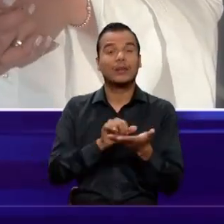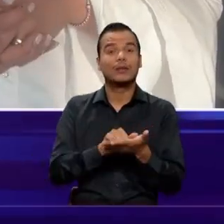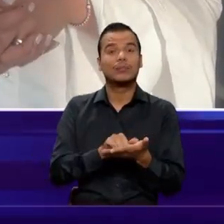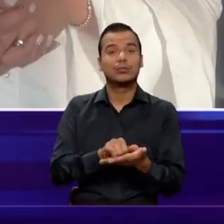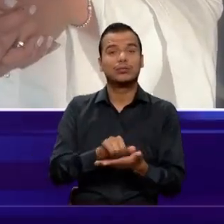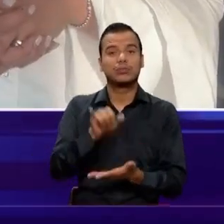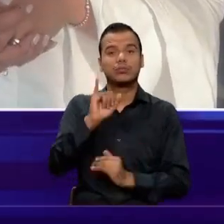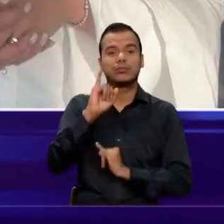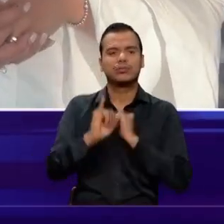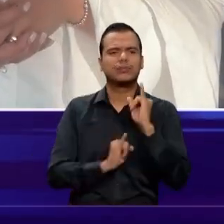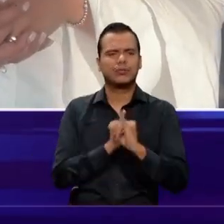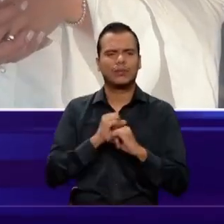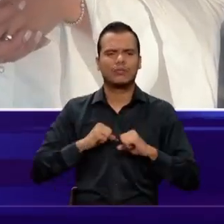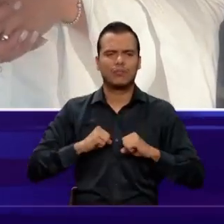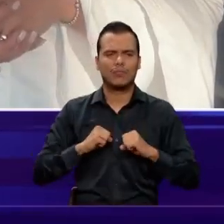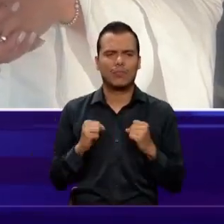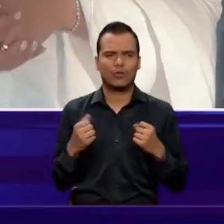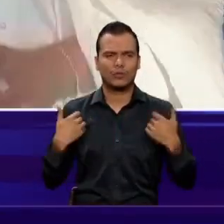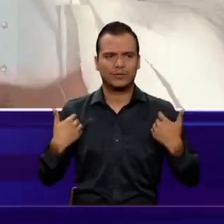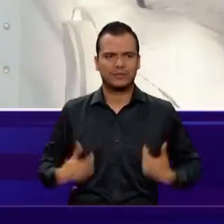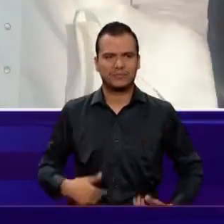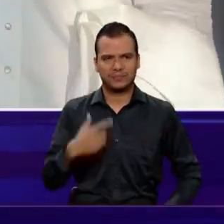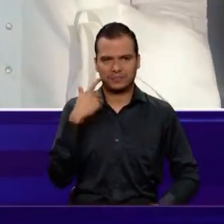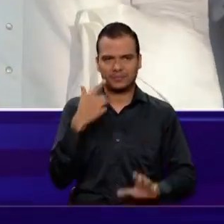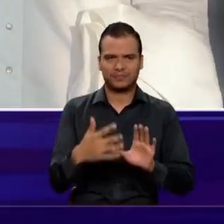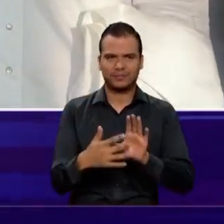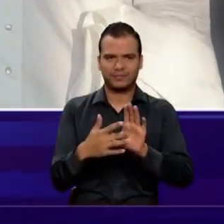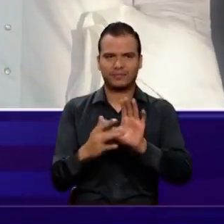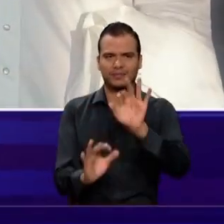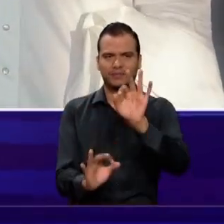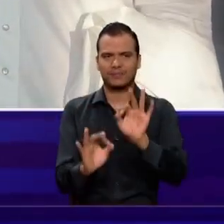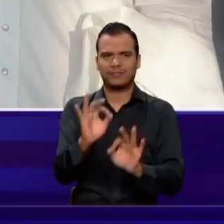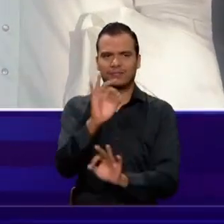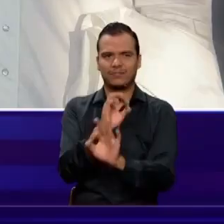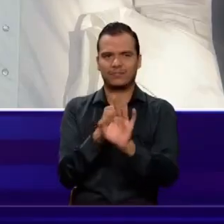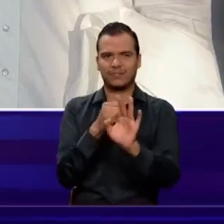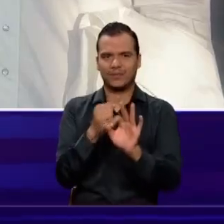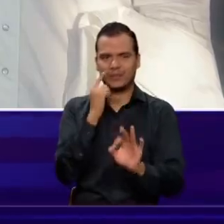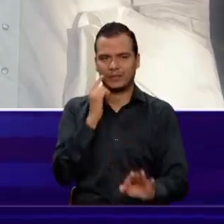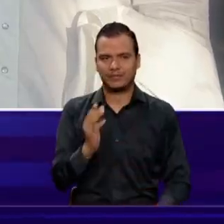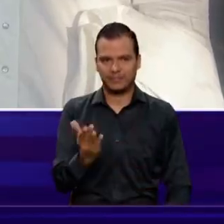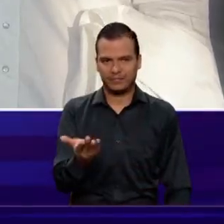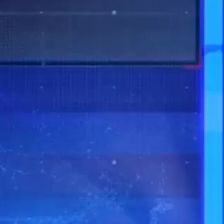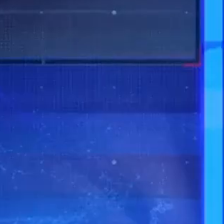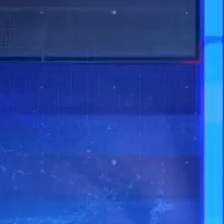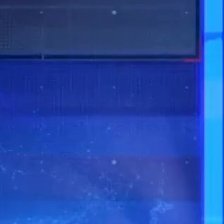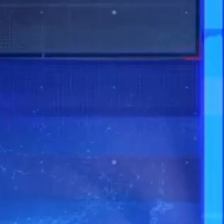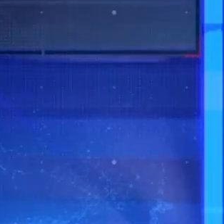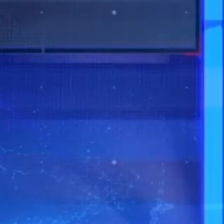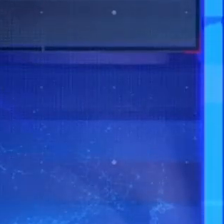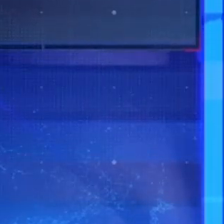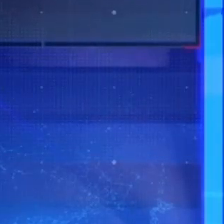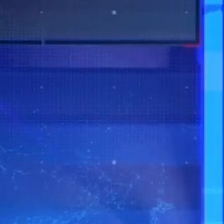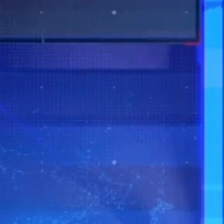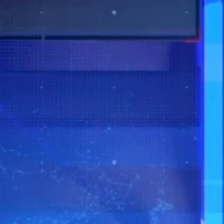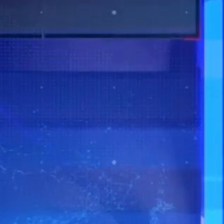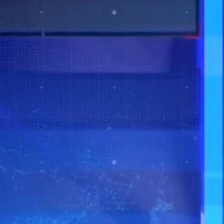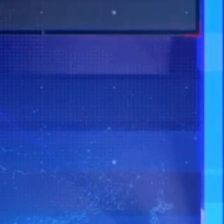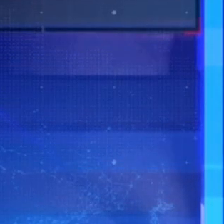Aeropuerto Internacional El Dorado. Este es un informe de Karen López para Telepacífico Noticias, la región todos los días.